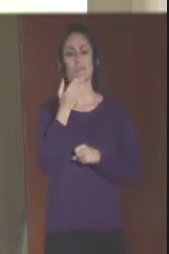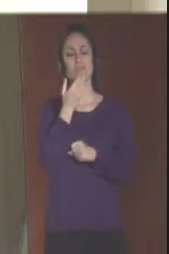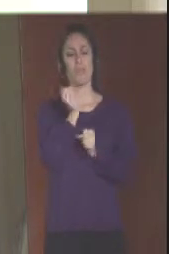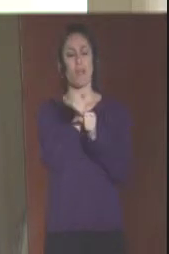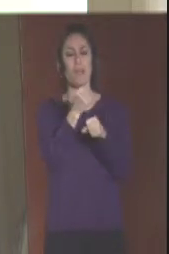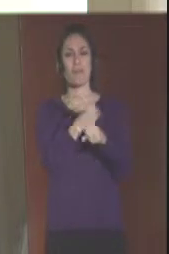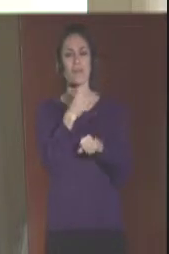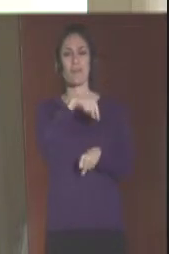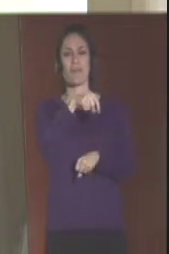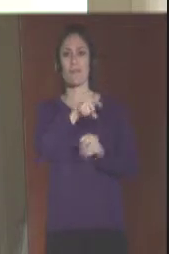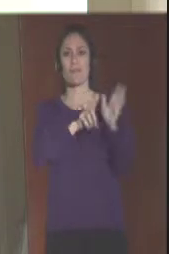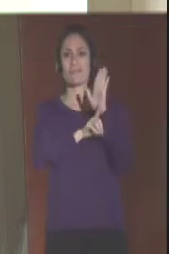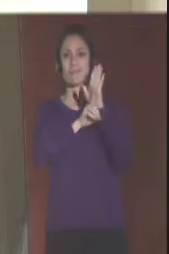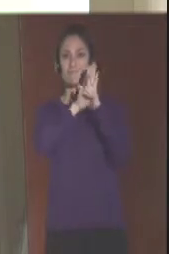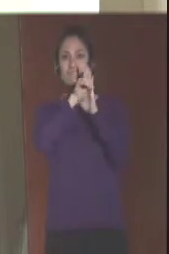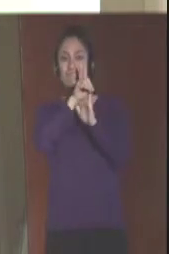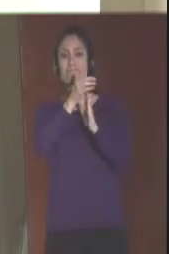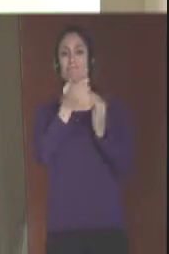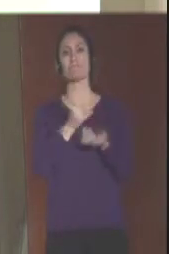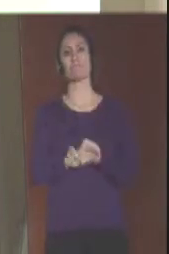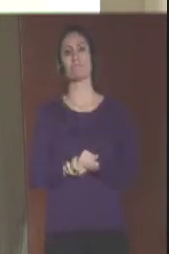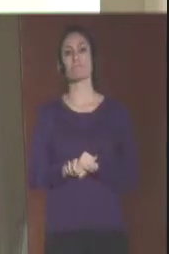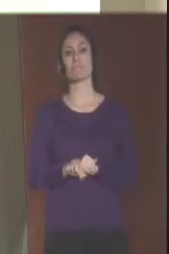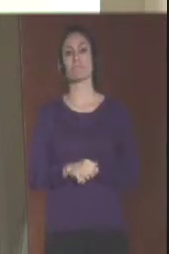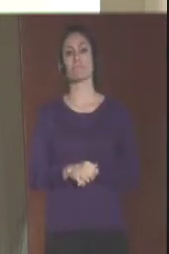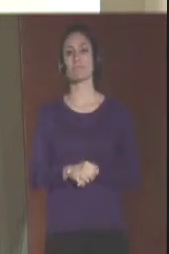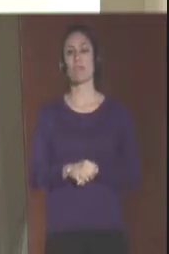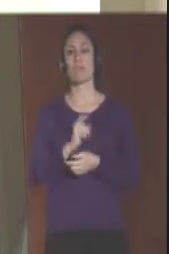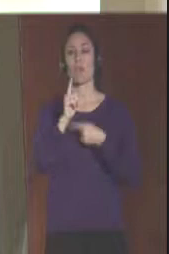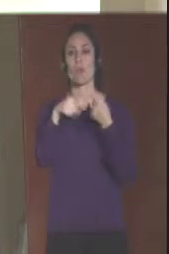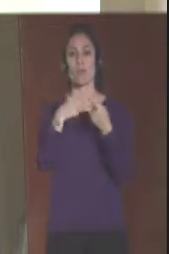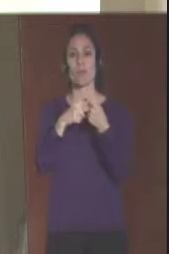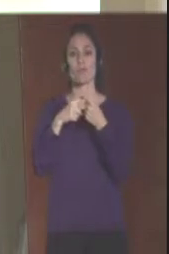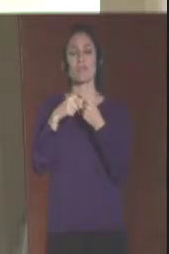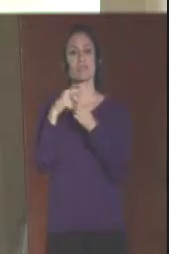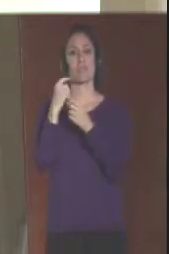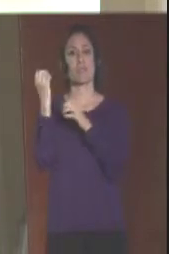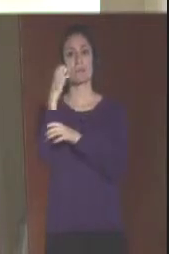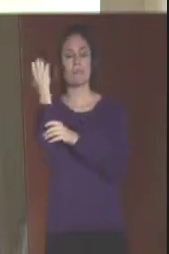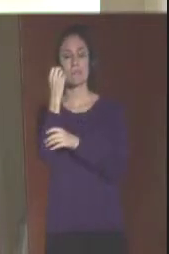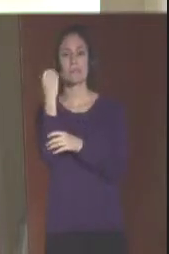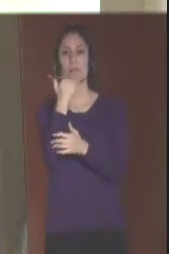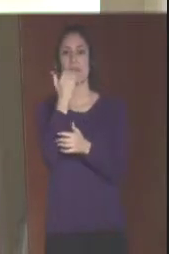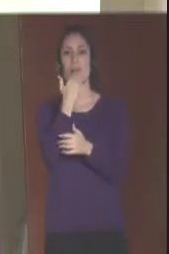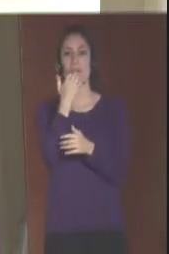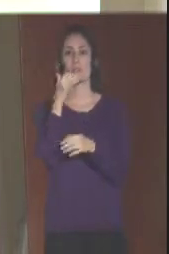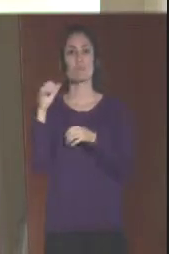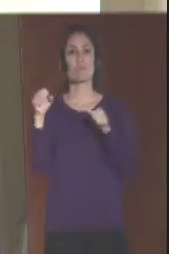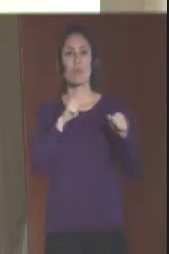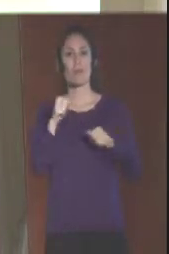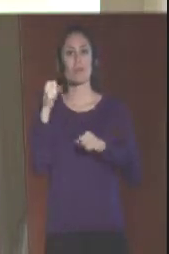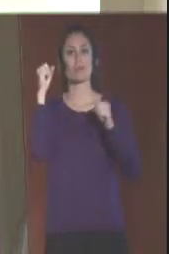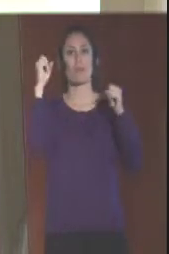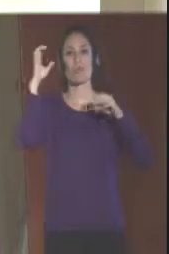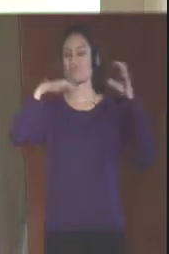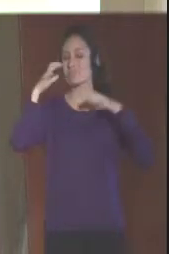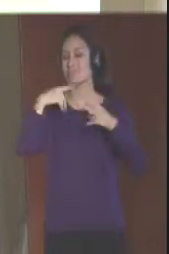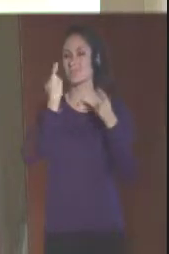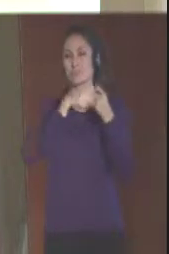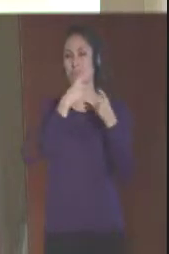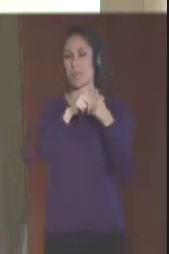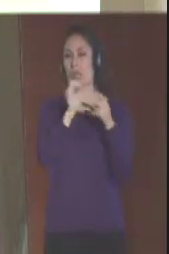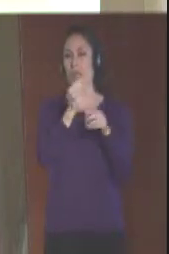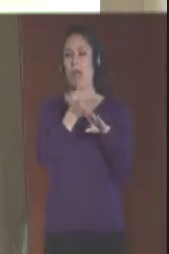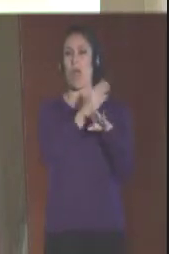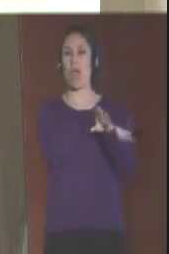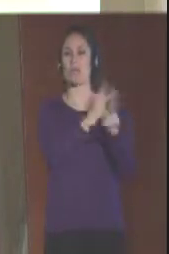ese desarrollo depende que las catástrofes y los desastres que hemos vivido se profundicen y sean incluso peores que los